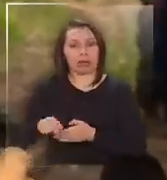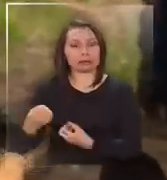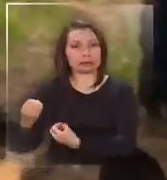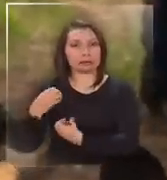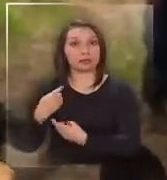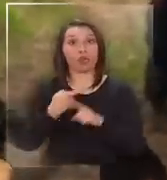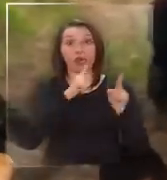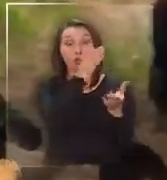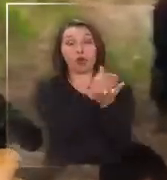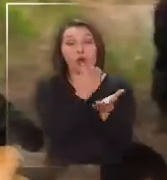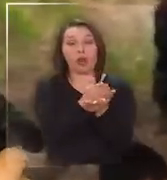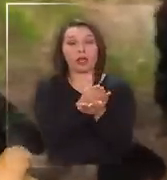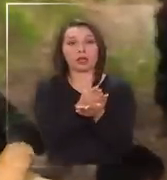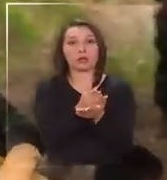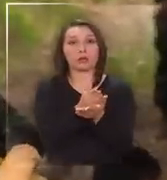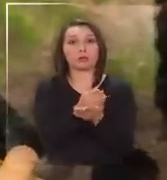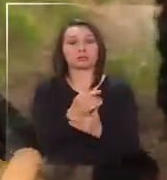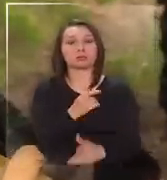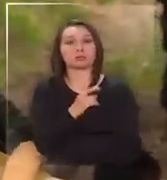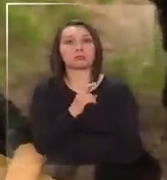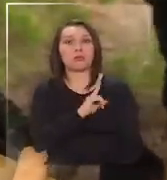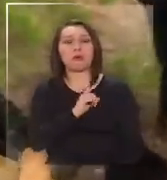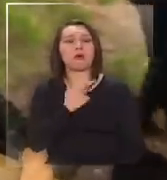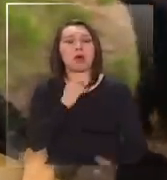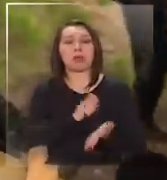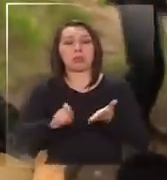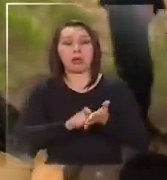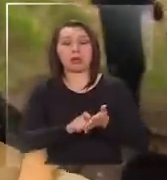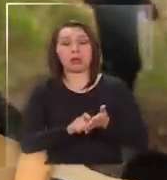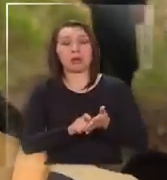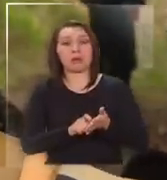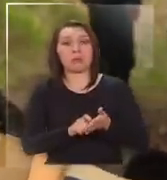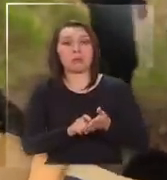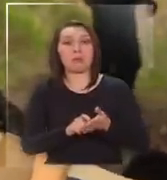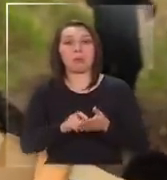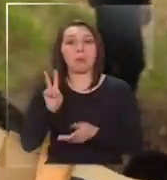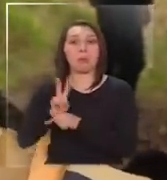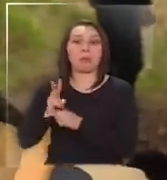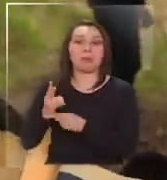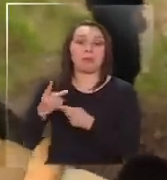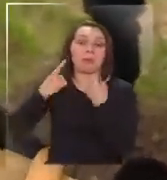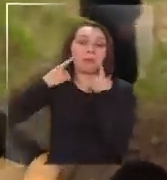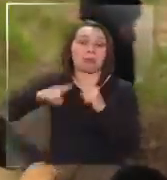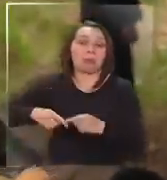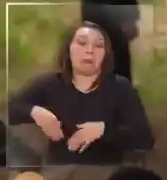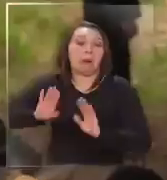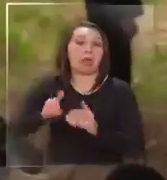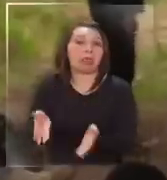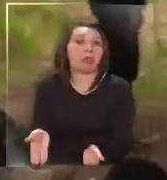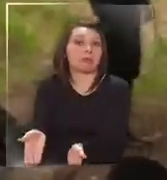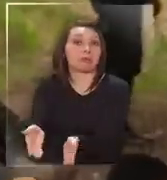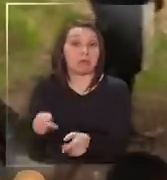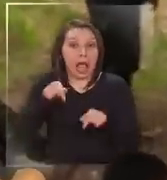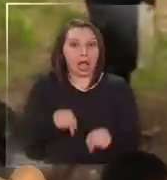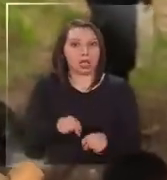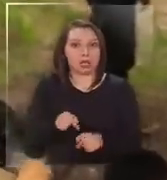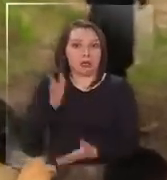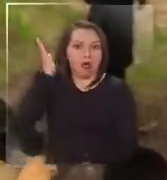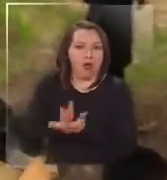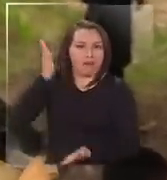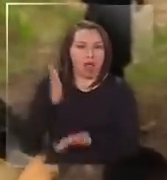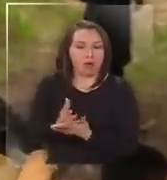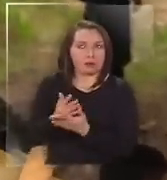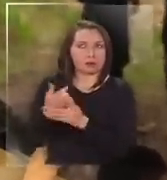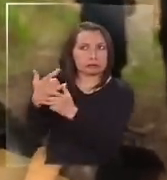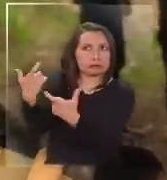porque en otros colegios, si tú le decís que no querías hacer la tarea, no te pescan, pues no te dicen nada. Y aquí como que